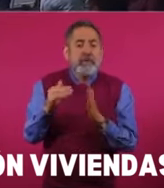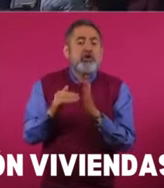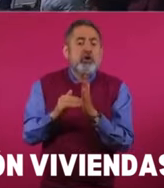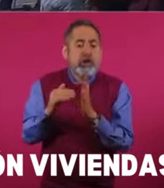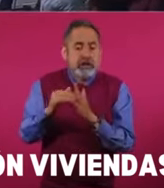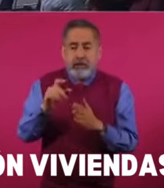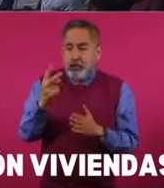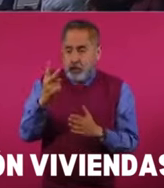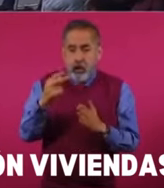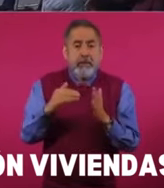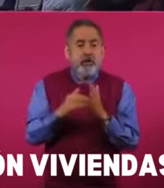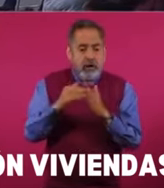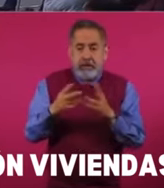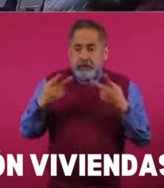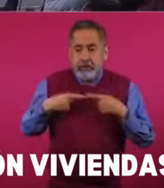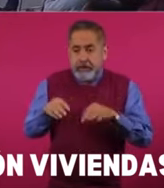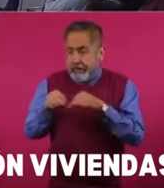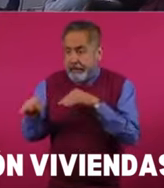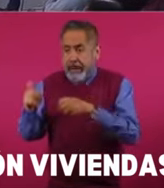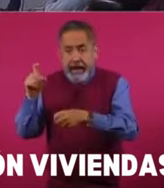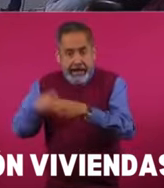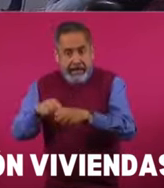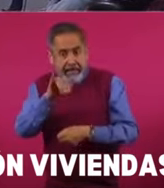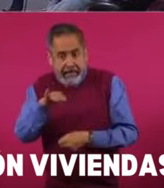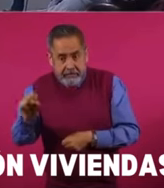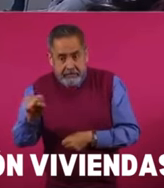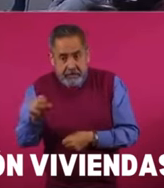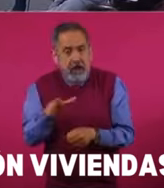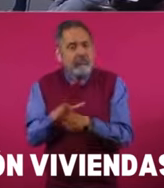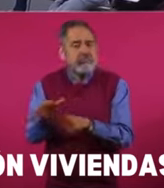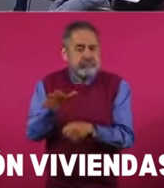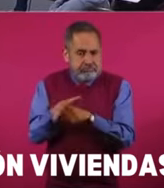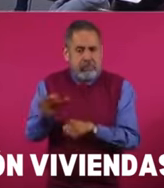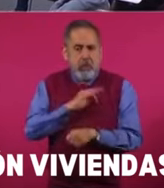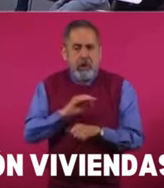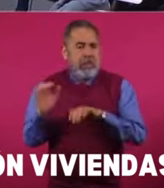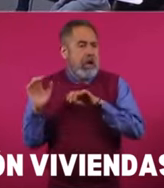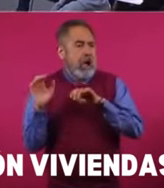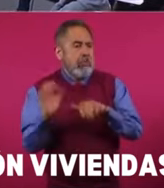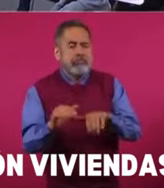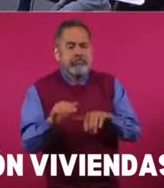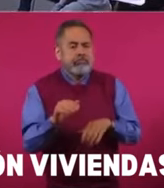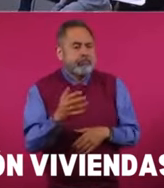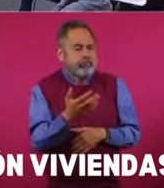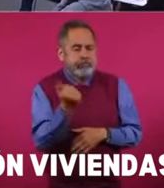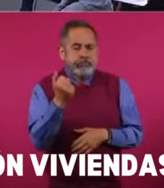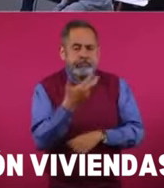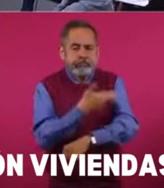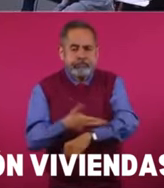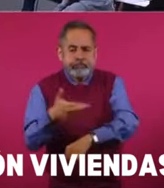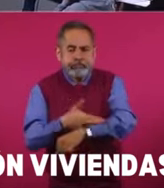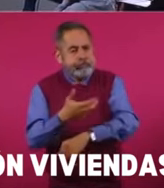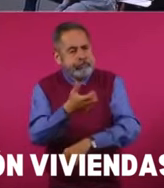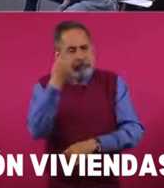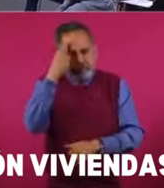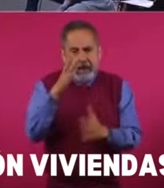más de 22 millones de trabajadores van a tener posibilidad de tener una